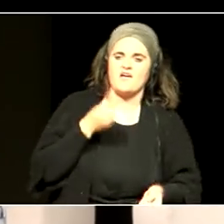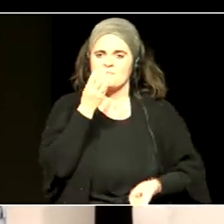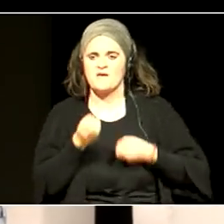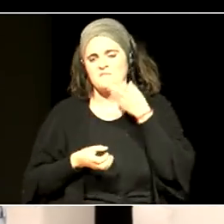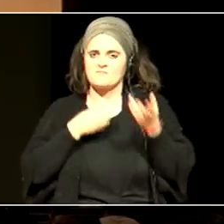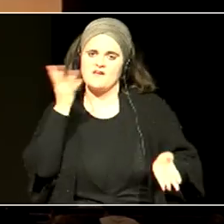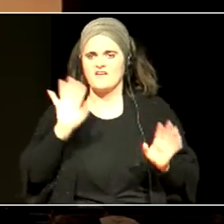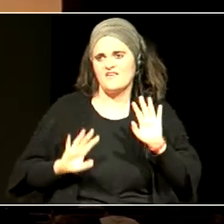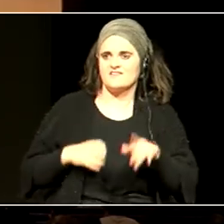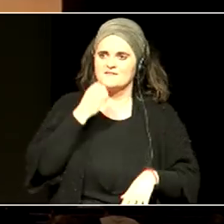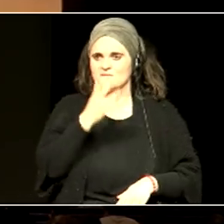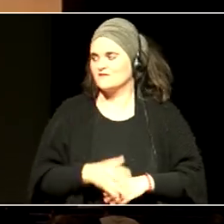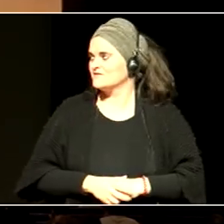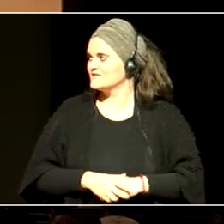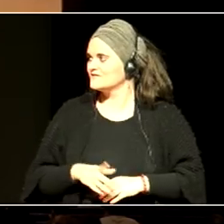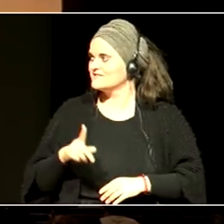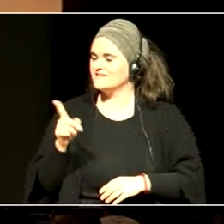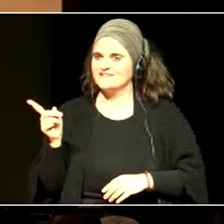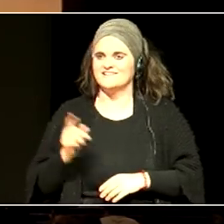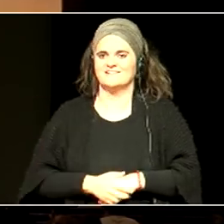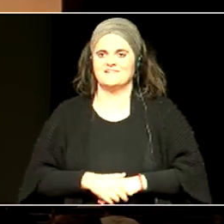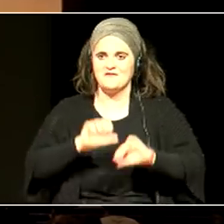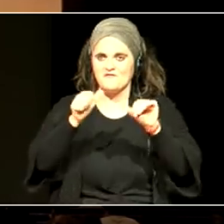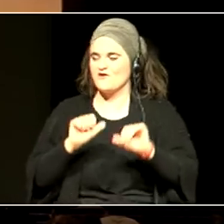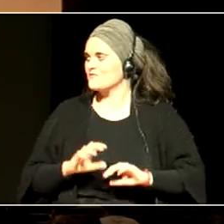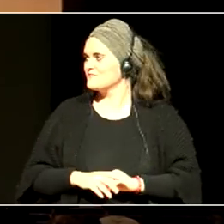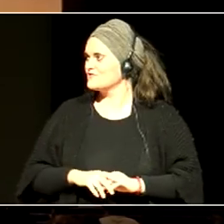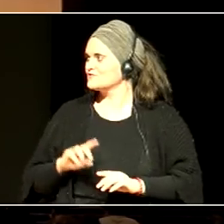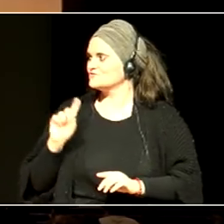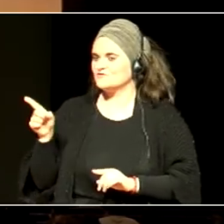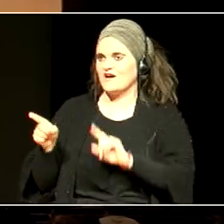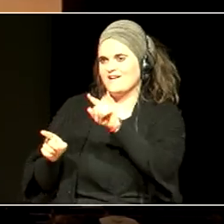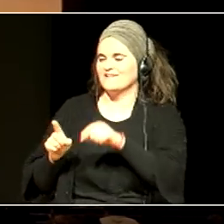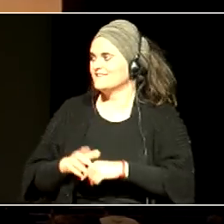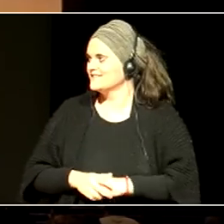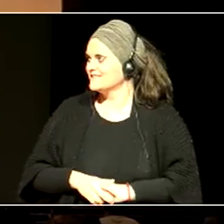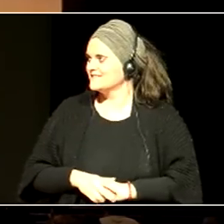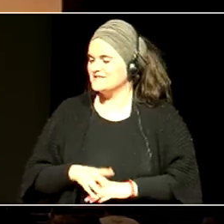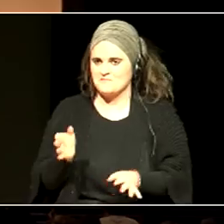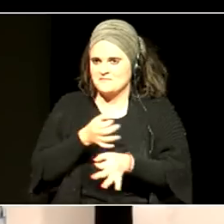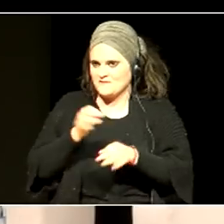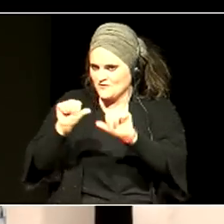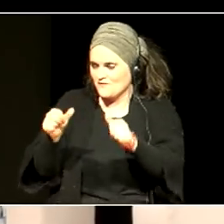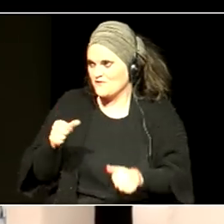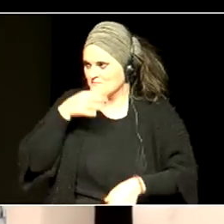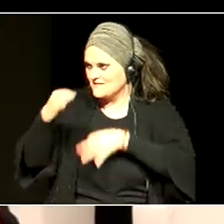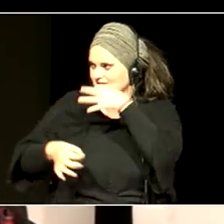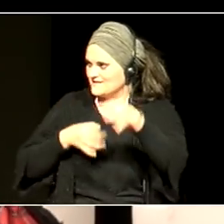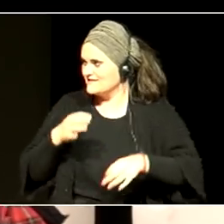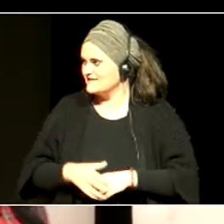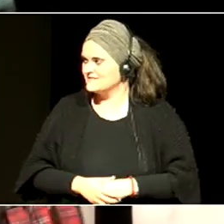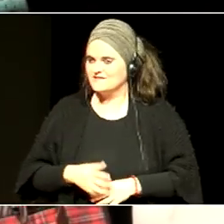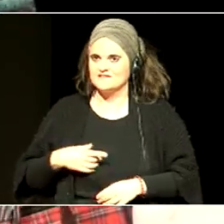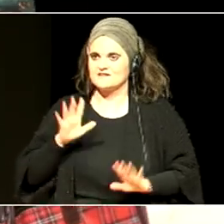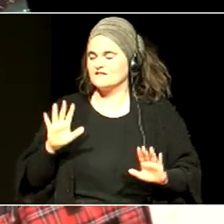Guay Ey ey eh Uh eh tú tú tú gey bien perfecto todo eh Ah y